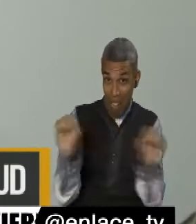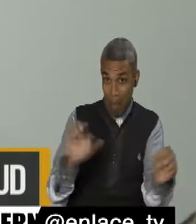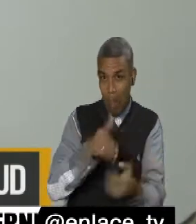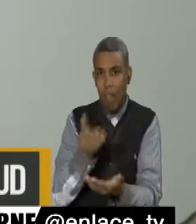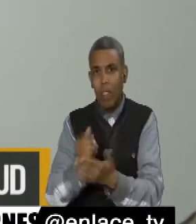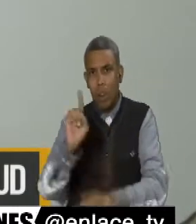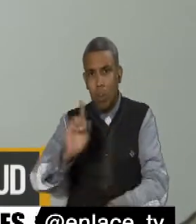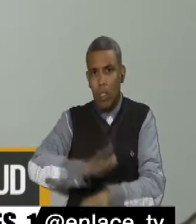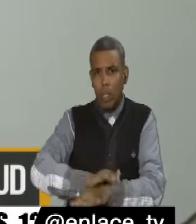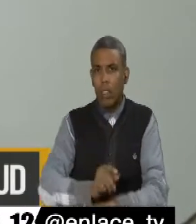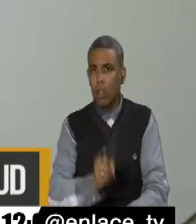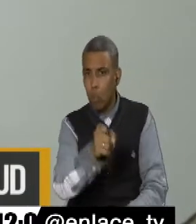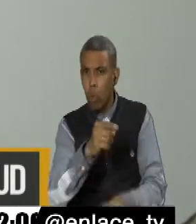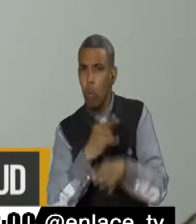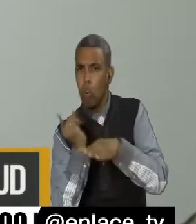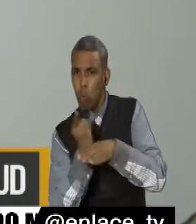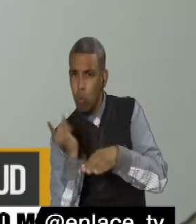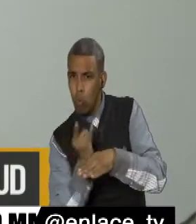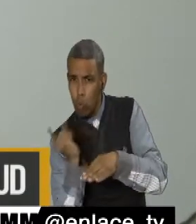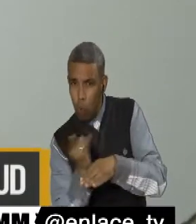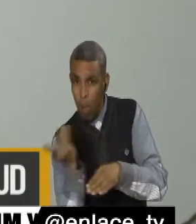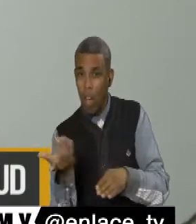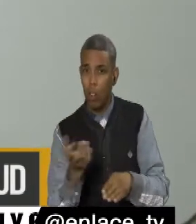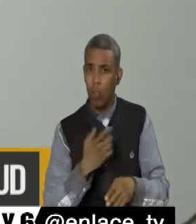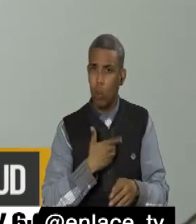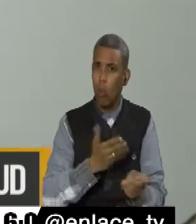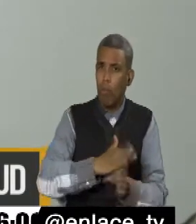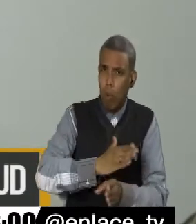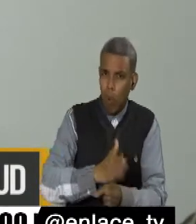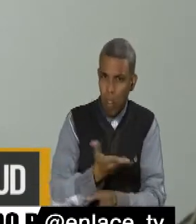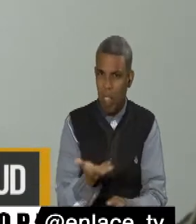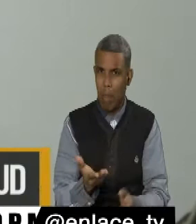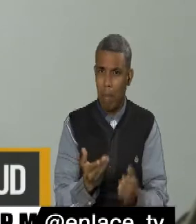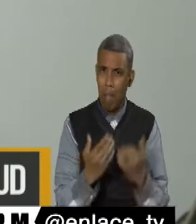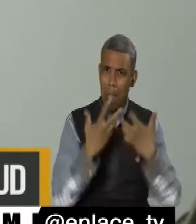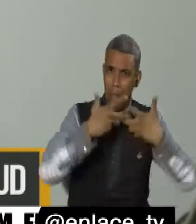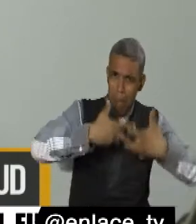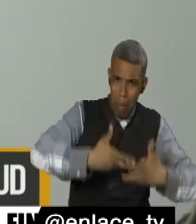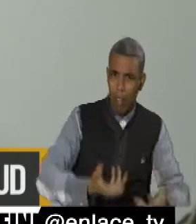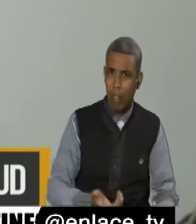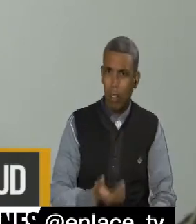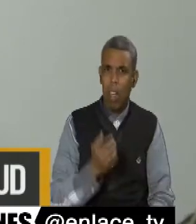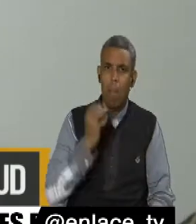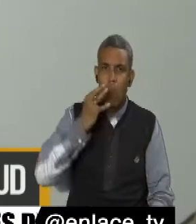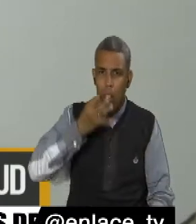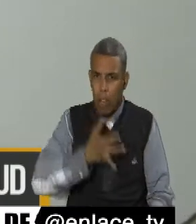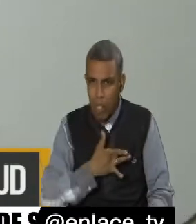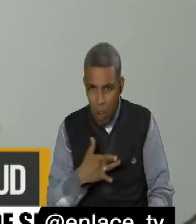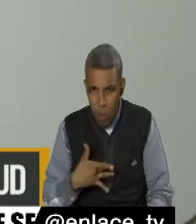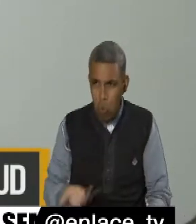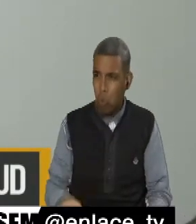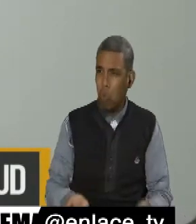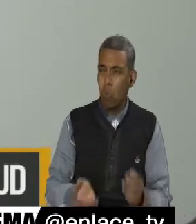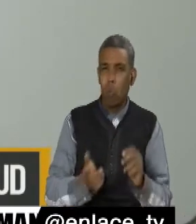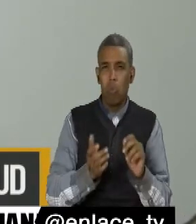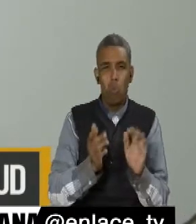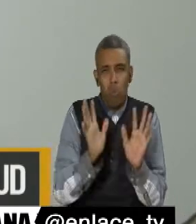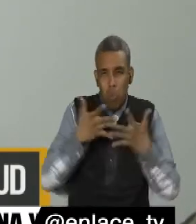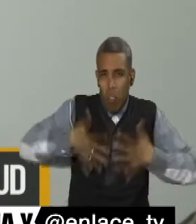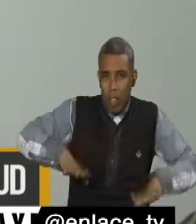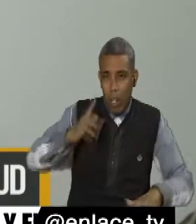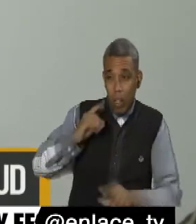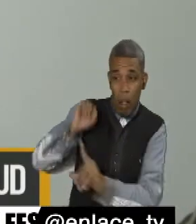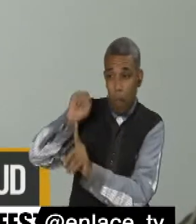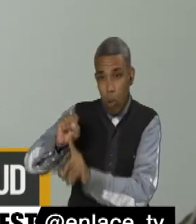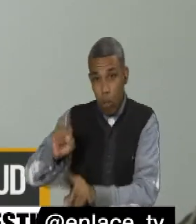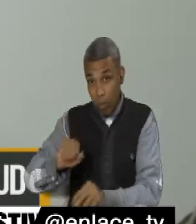del servicio de salud que tengan problemas serios y que los haya negado la prestación oportuna, sencillamente acudan y allí